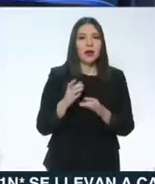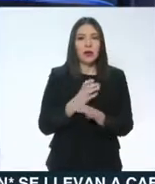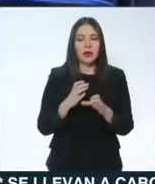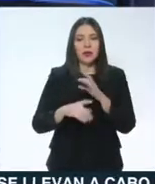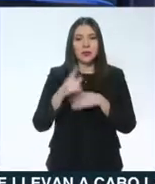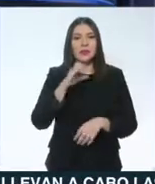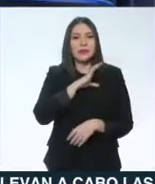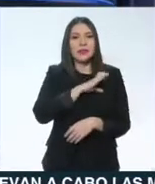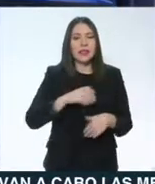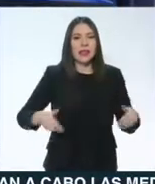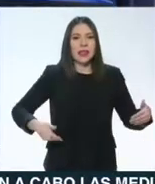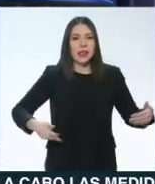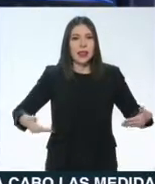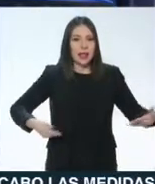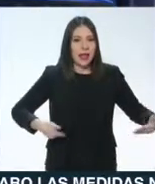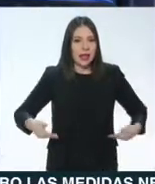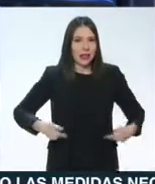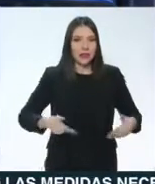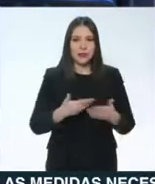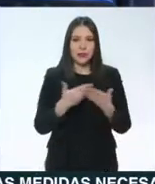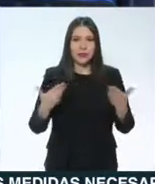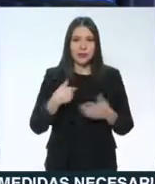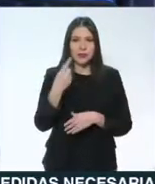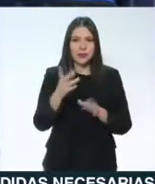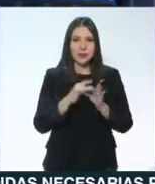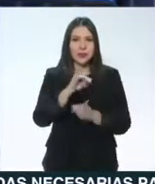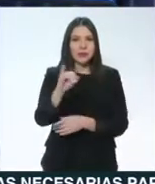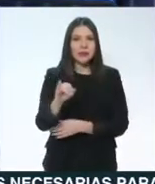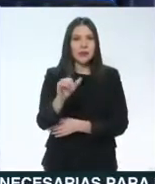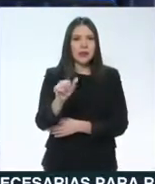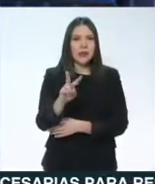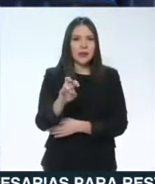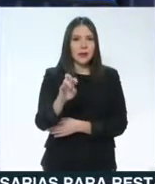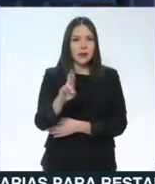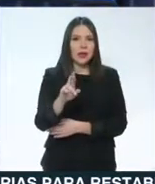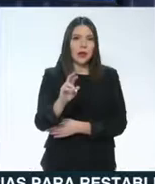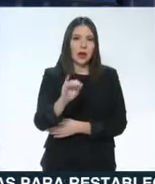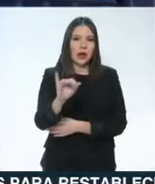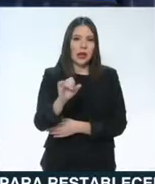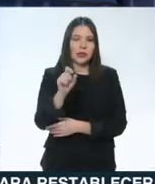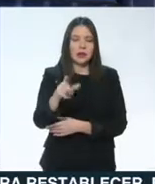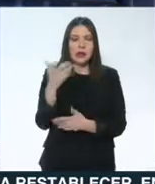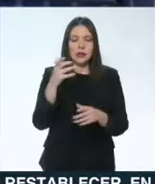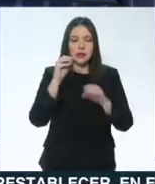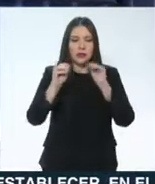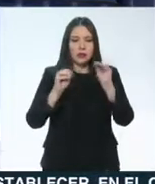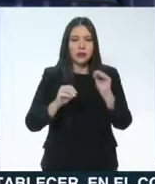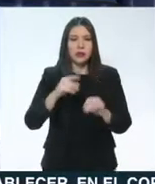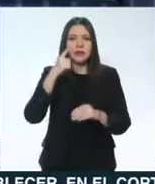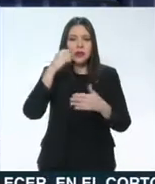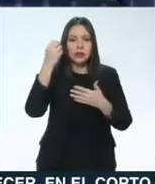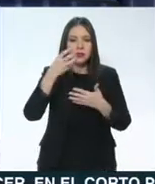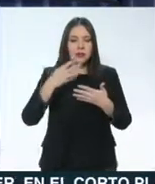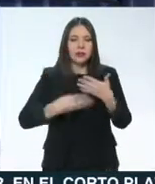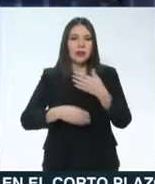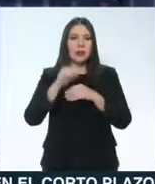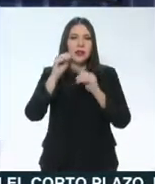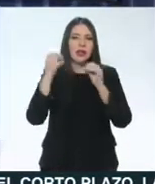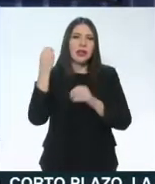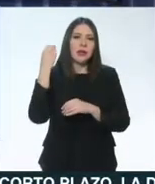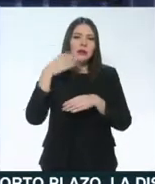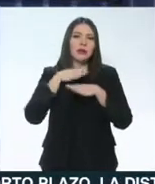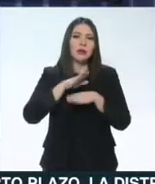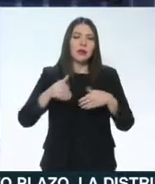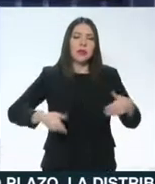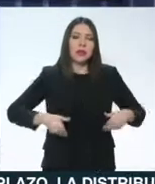Javier Rojas Trejo, el coordinador de programación de la cartelera de teatros de la Secretaría de Cultura de aquí de la Ciudad de México, platicó con mi compañera Alejandra Gallardo sobre